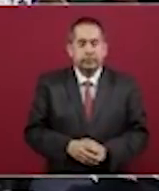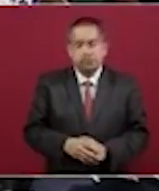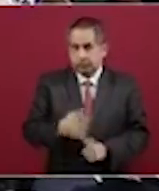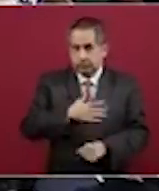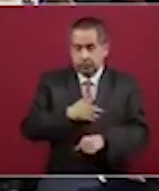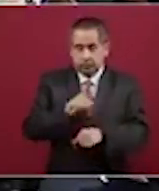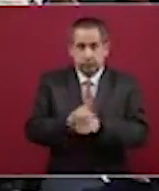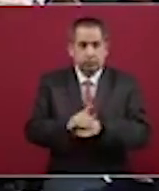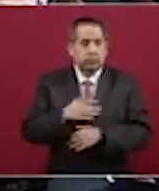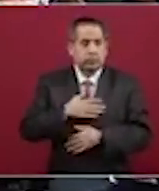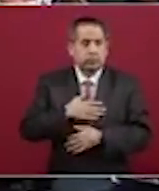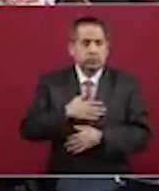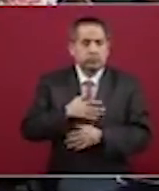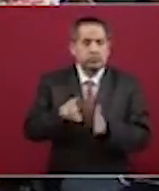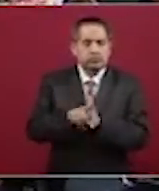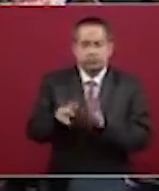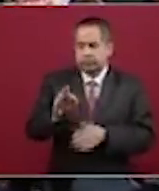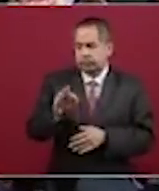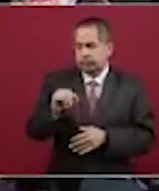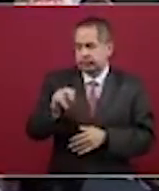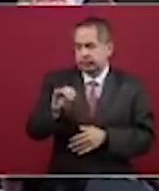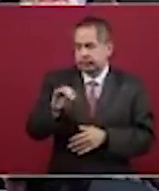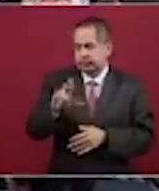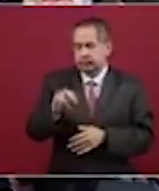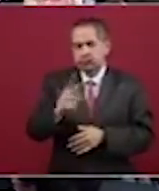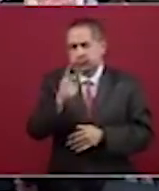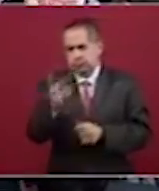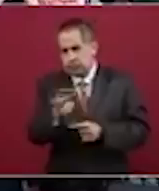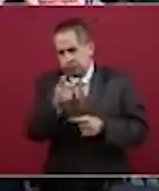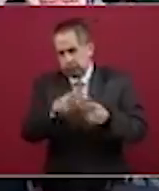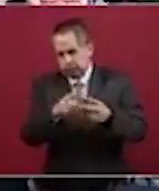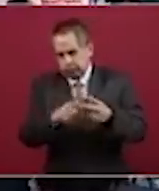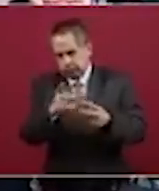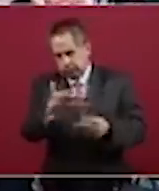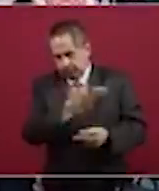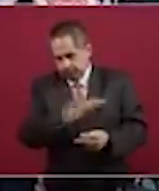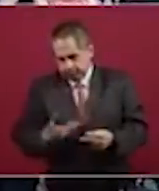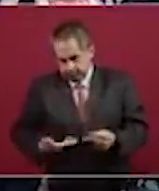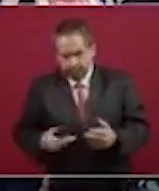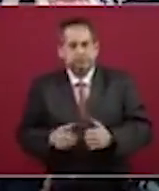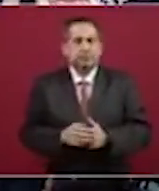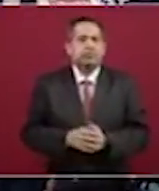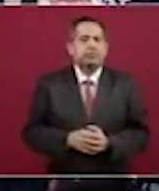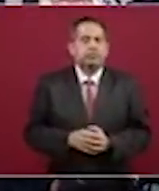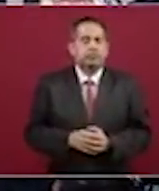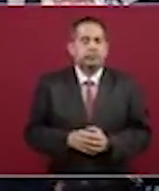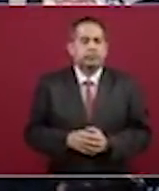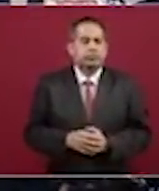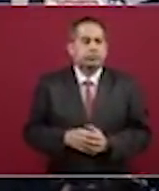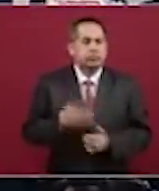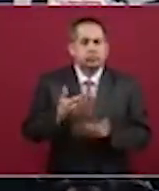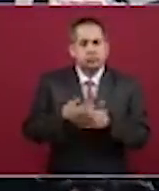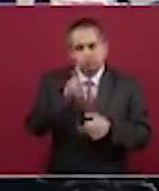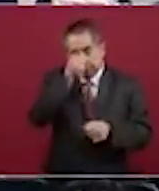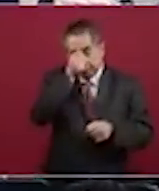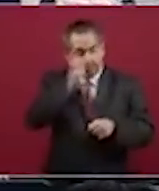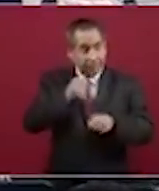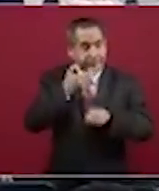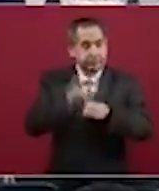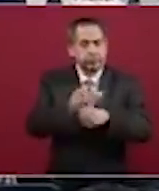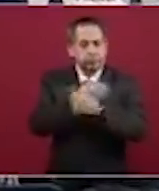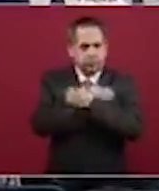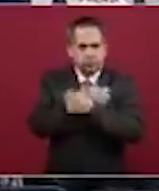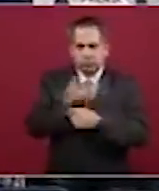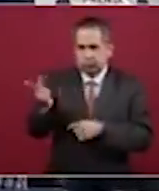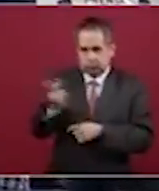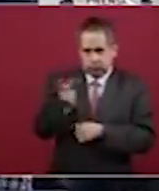Buenos días, Mariana León, del Financiero. Dos preguntas, señor presidente. Usted habla ahora, junto con el secretario de Educación, de